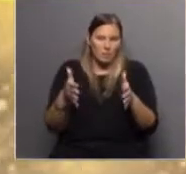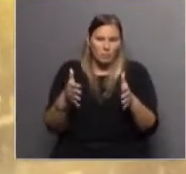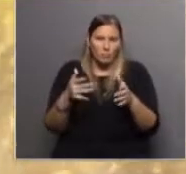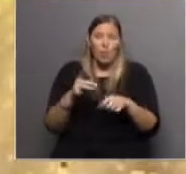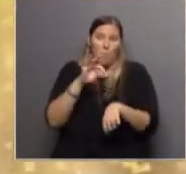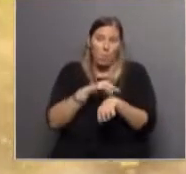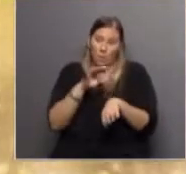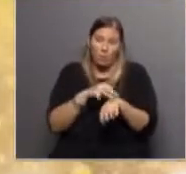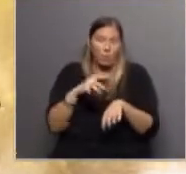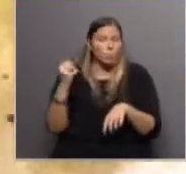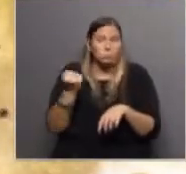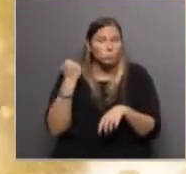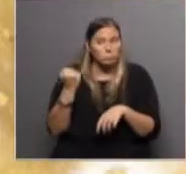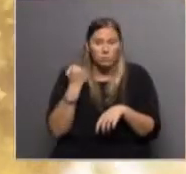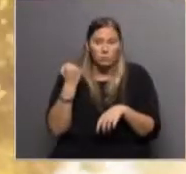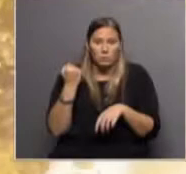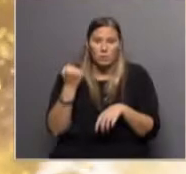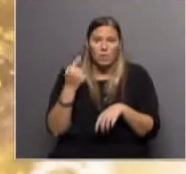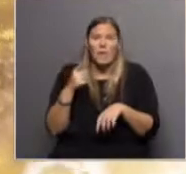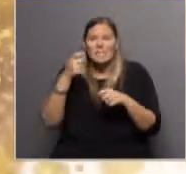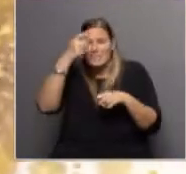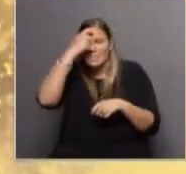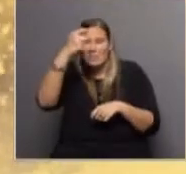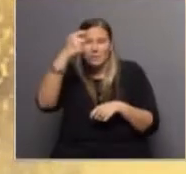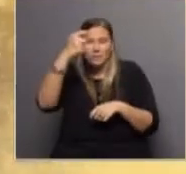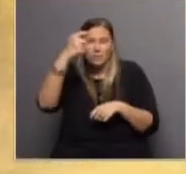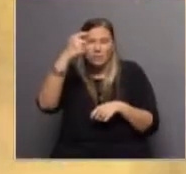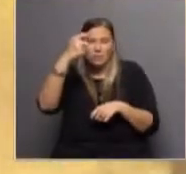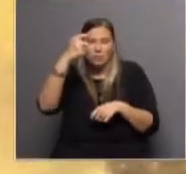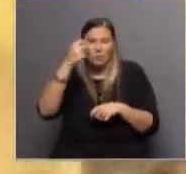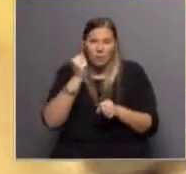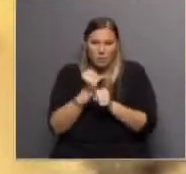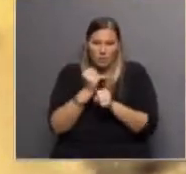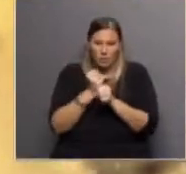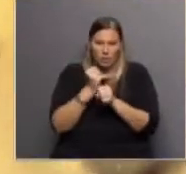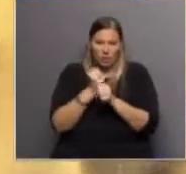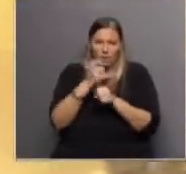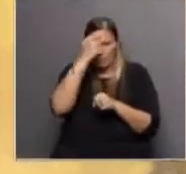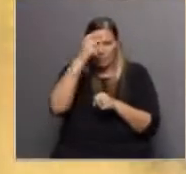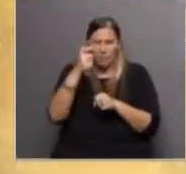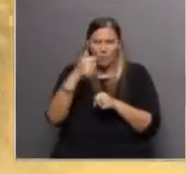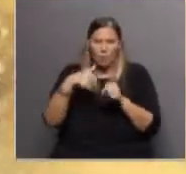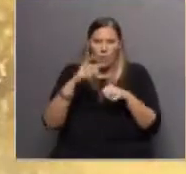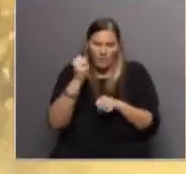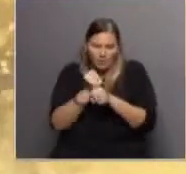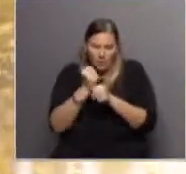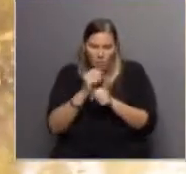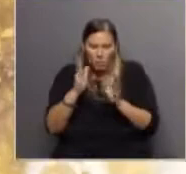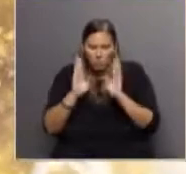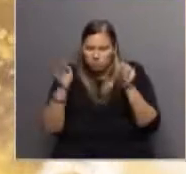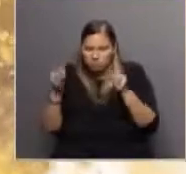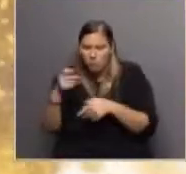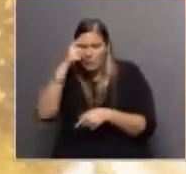los médicos, que ahí también de repente los científicos, los que trabajamos, científicos más en el sentido de los que trabajamos más en la academia, a